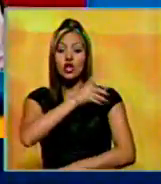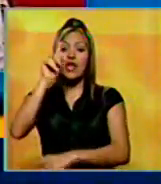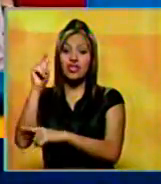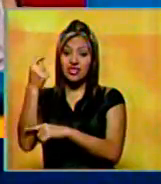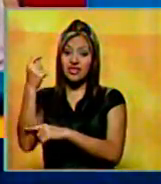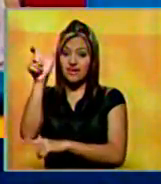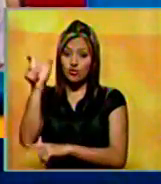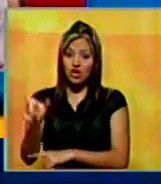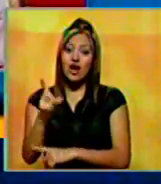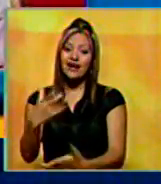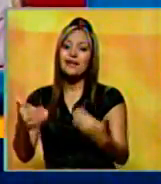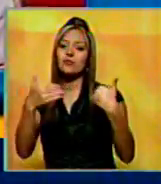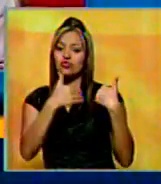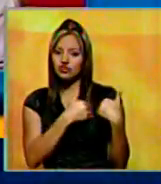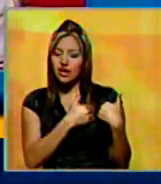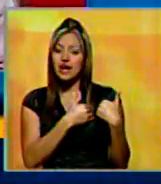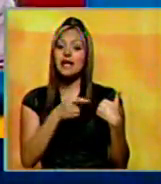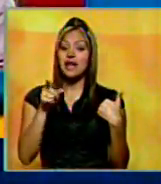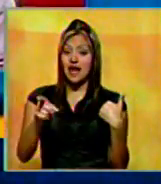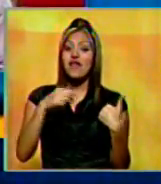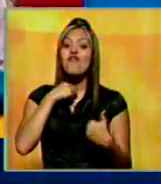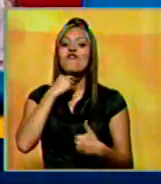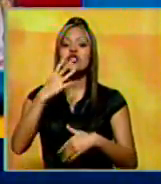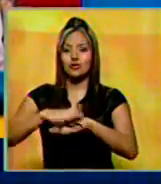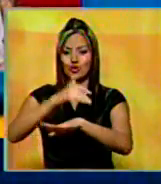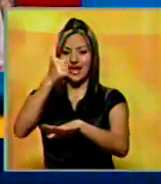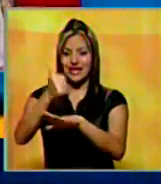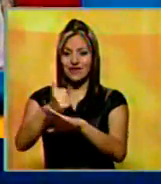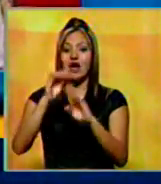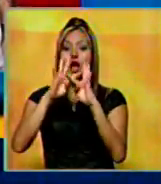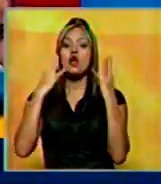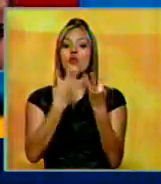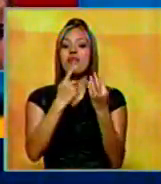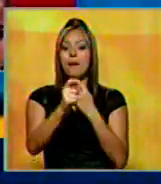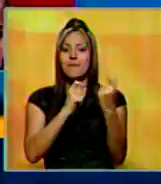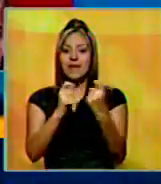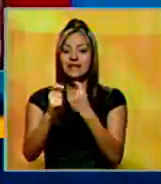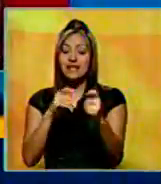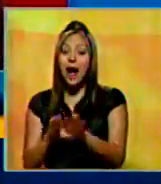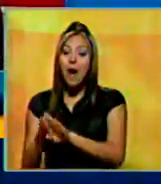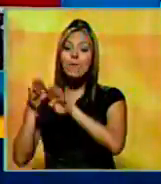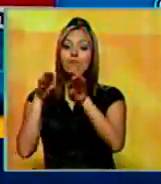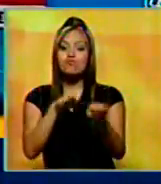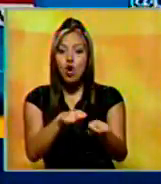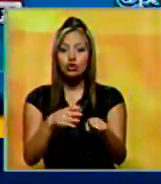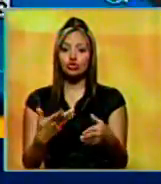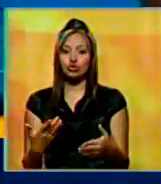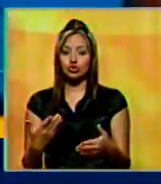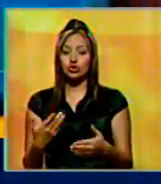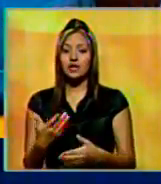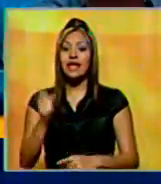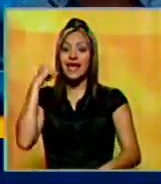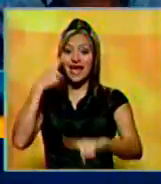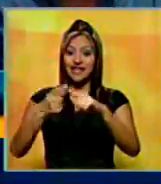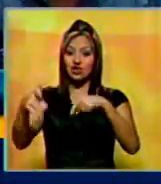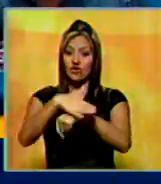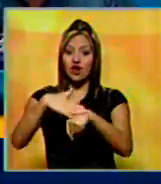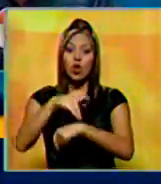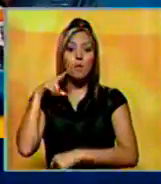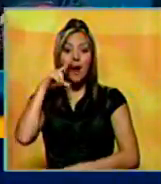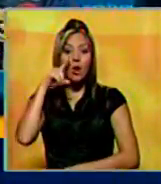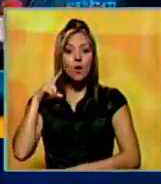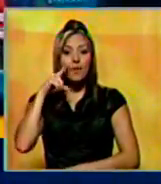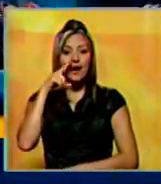Alfonso Marquina es el encargado de ser, pues, vocero de esta rueda de prensa para apoyar al exgobernador Pablo